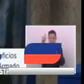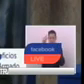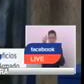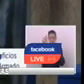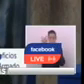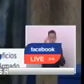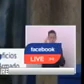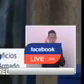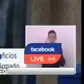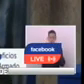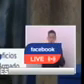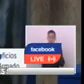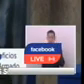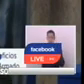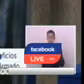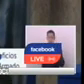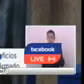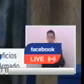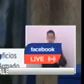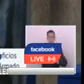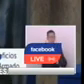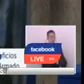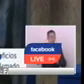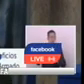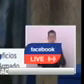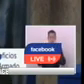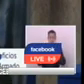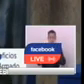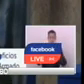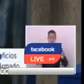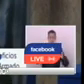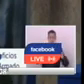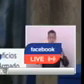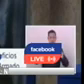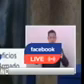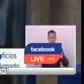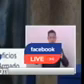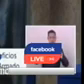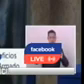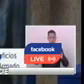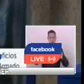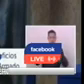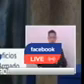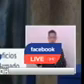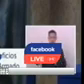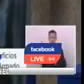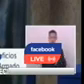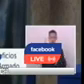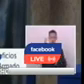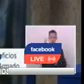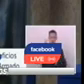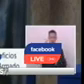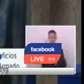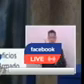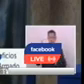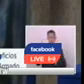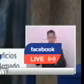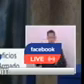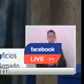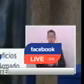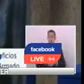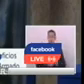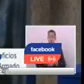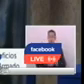quedan exentos de la obligación de comprobar su sobrevivencia durante el ejercicio fiscal 2023